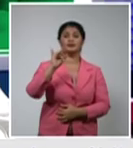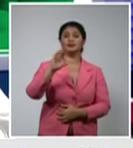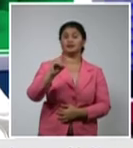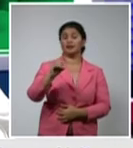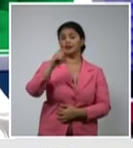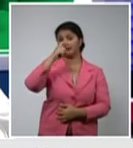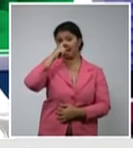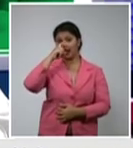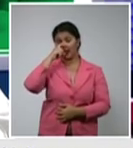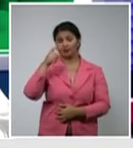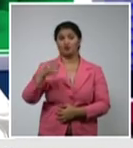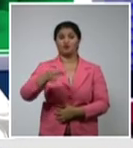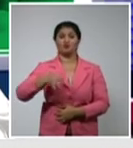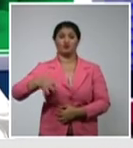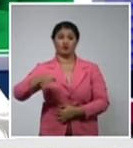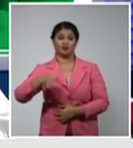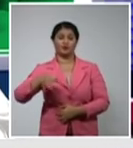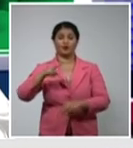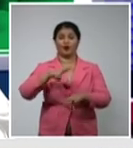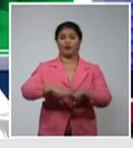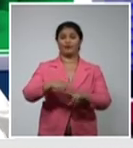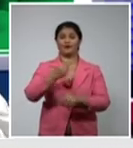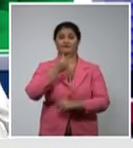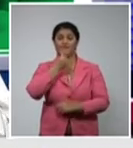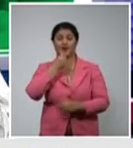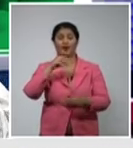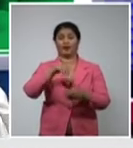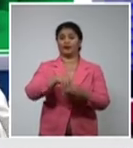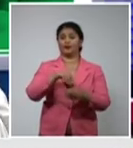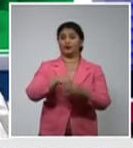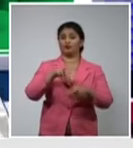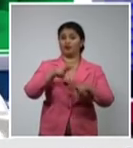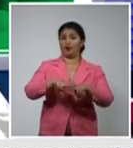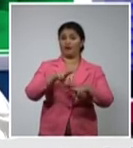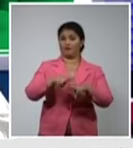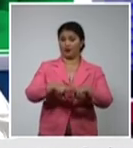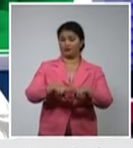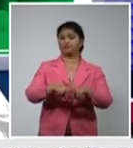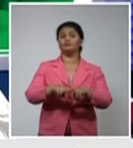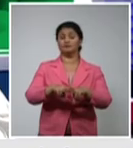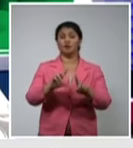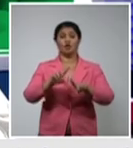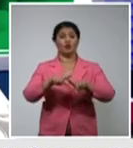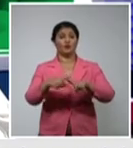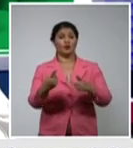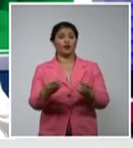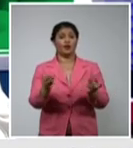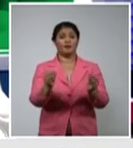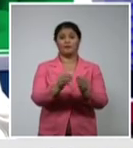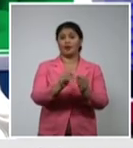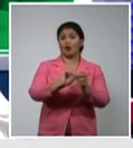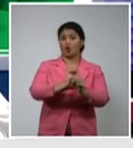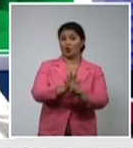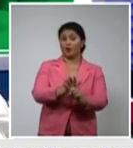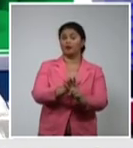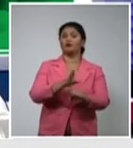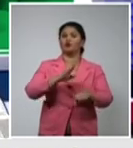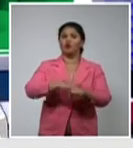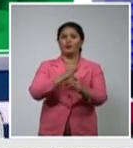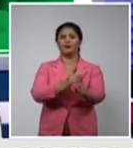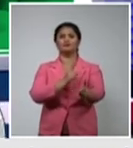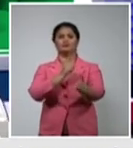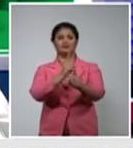del municipio de Habana Vieja, aquí en La Habana, contacto de un caso positivo que había sido confirmado